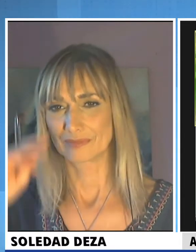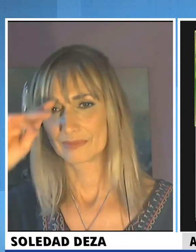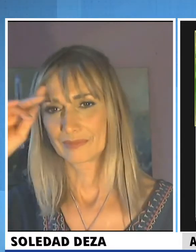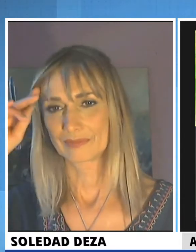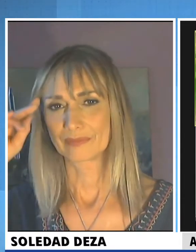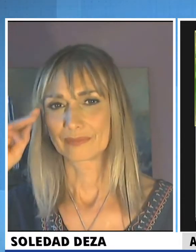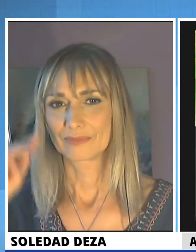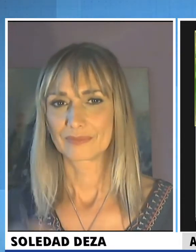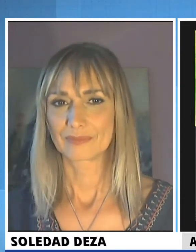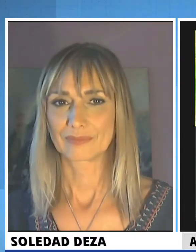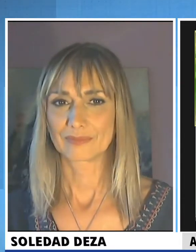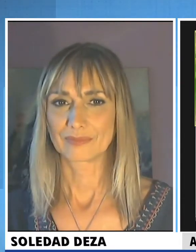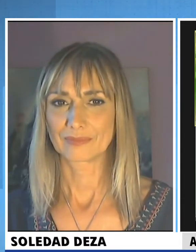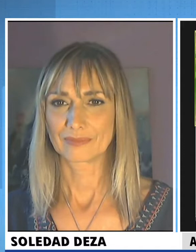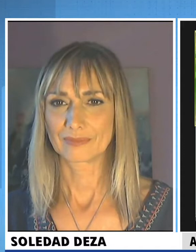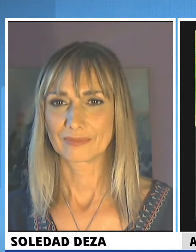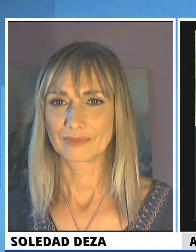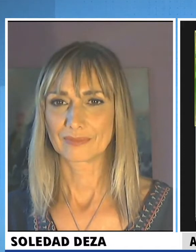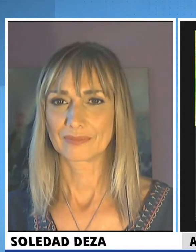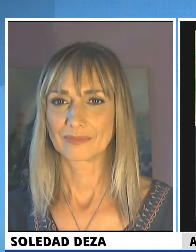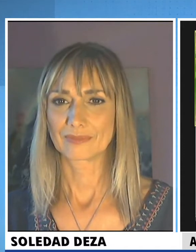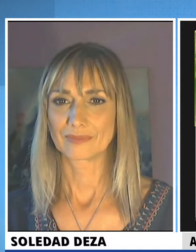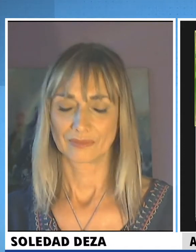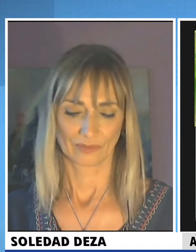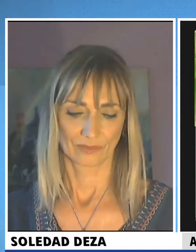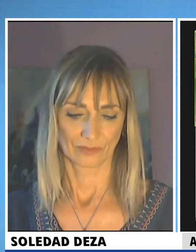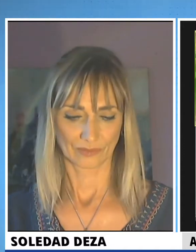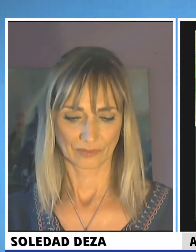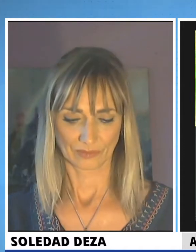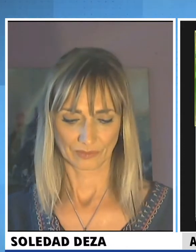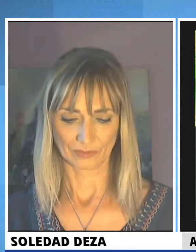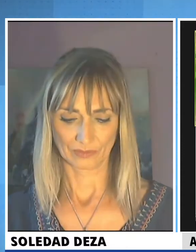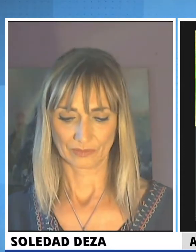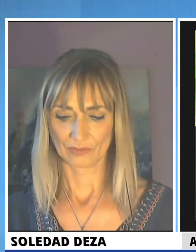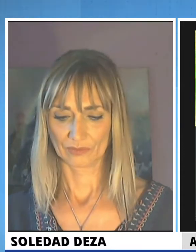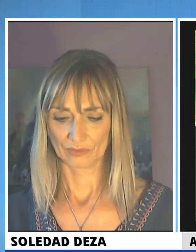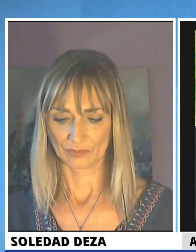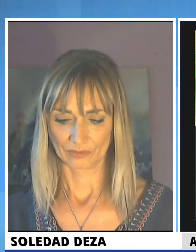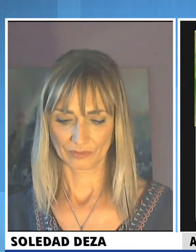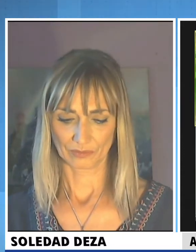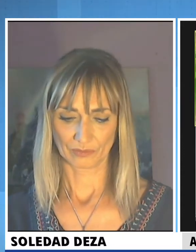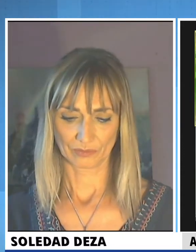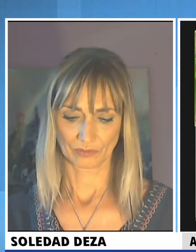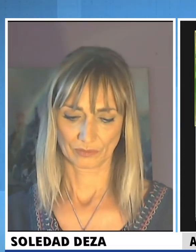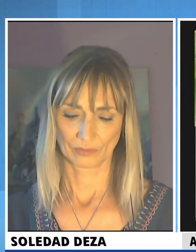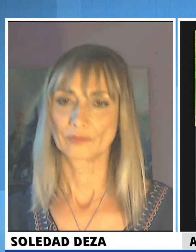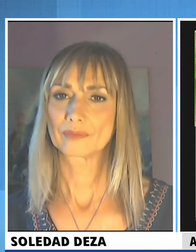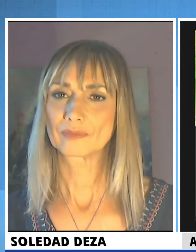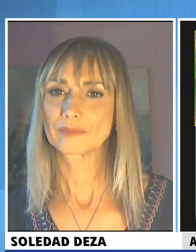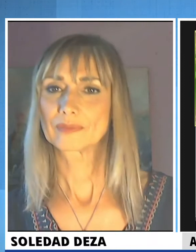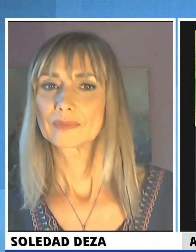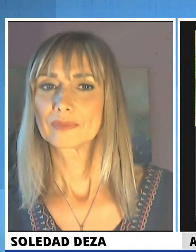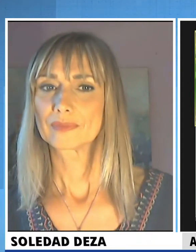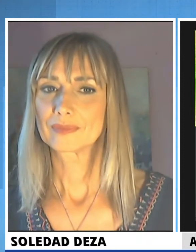que ver con los recursos desde el territorio. ¿Cómo poder articular eso? Si nos cuenta un poco lo que usted expuso en un momento, y bueno,